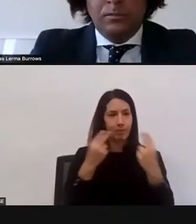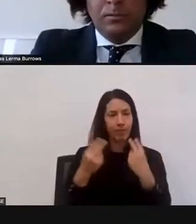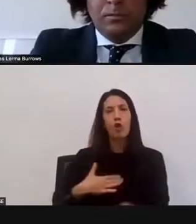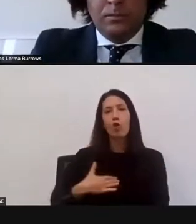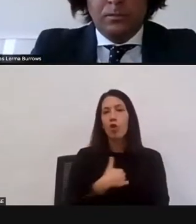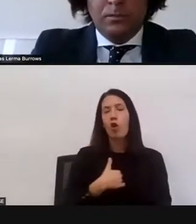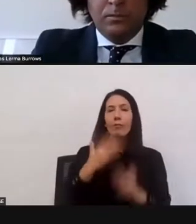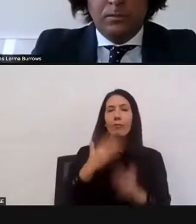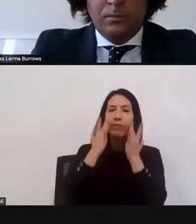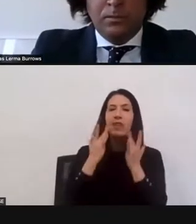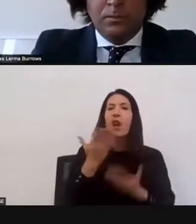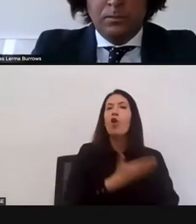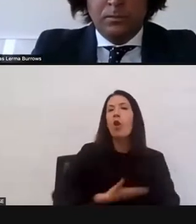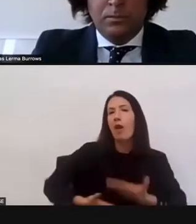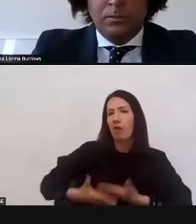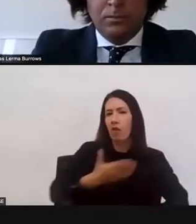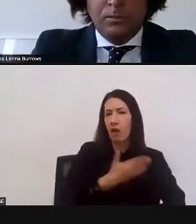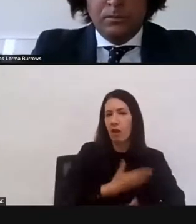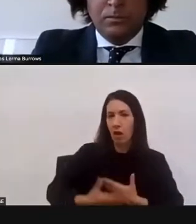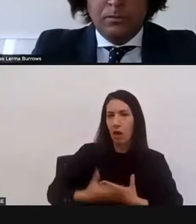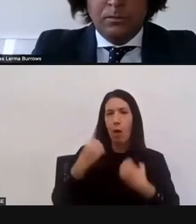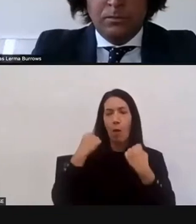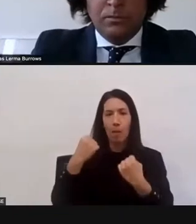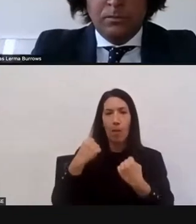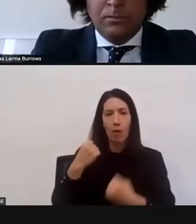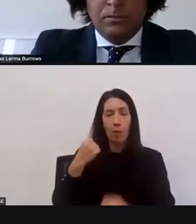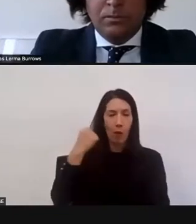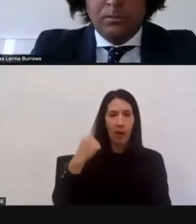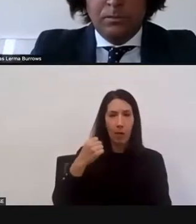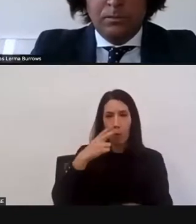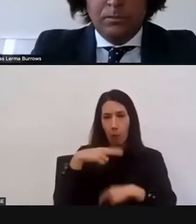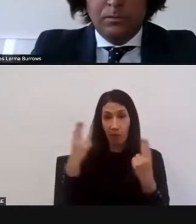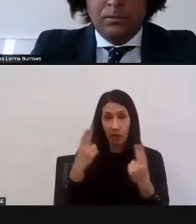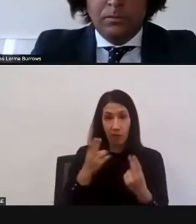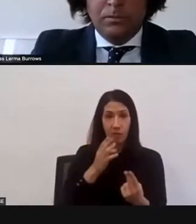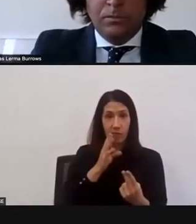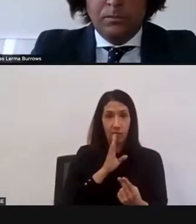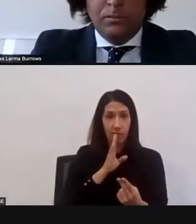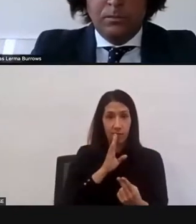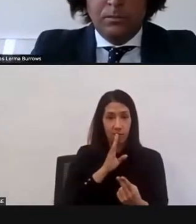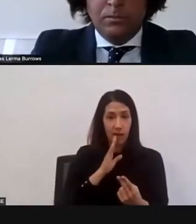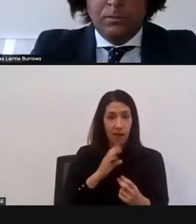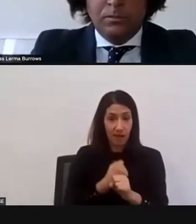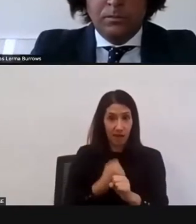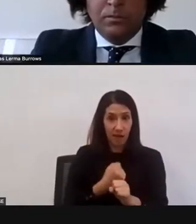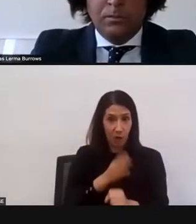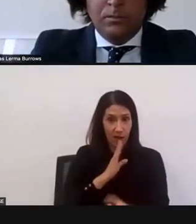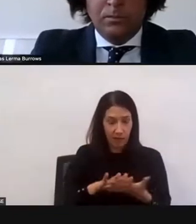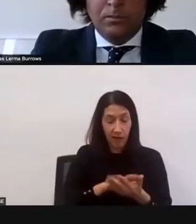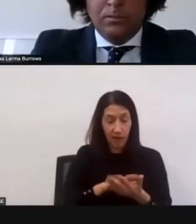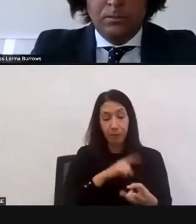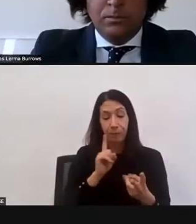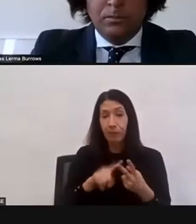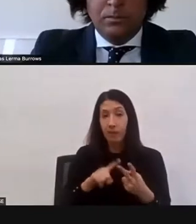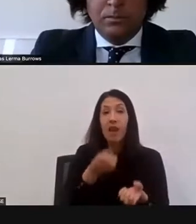colaboradoras de los poderes públicos en todas estas tareas. Información,